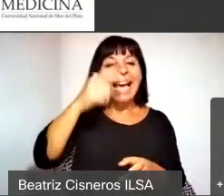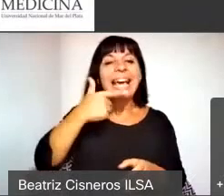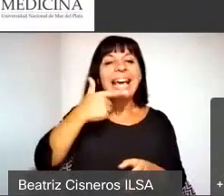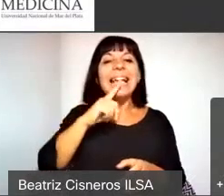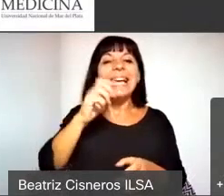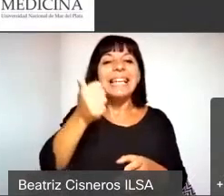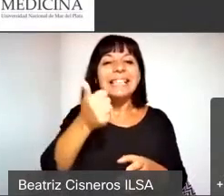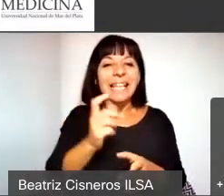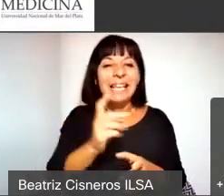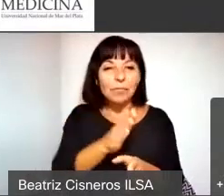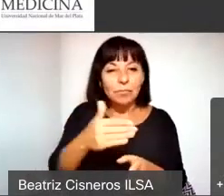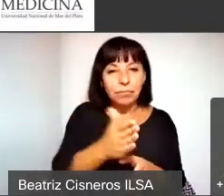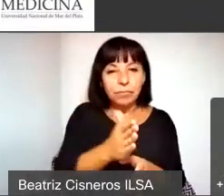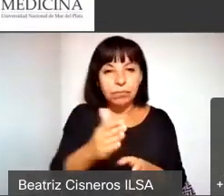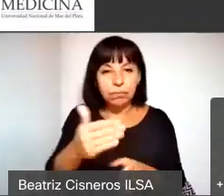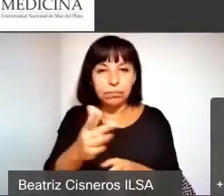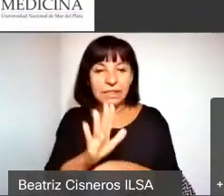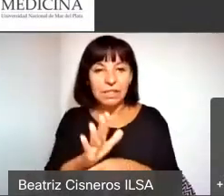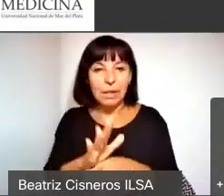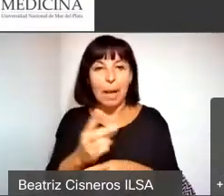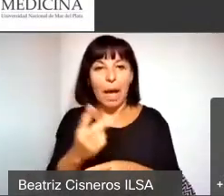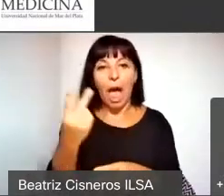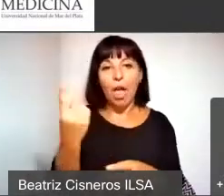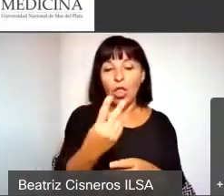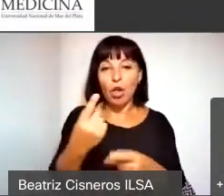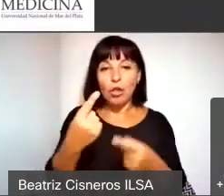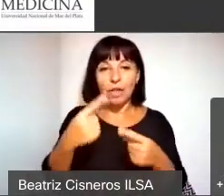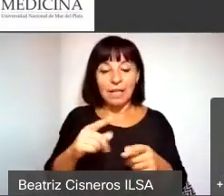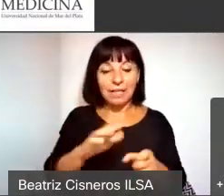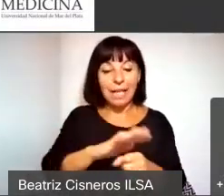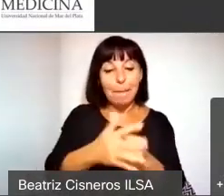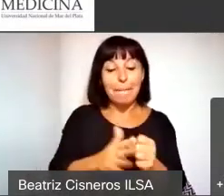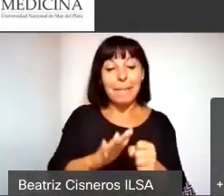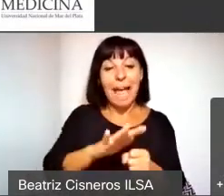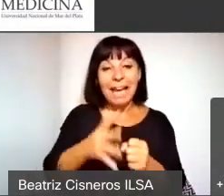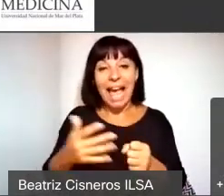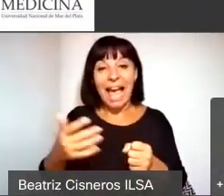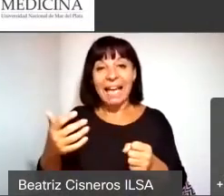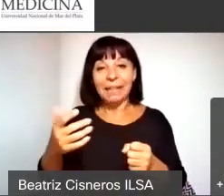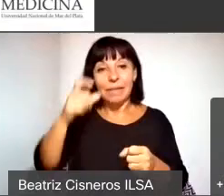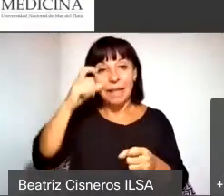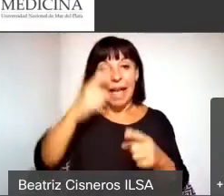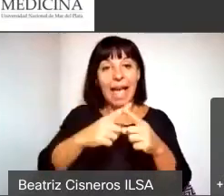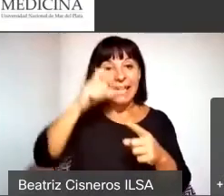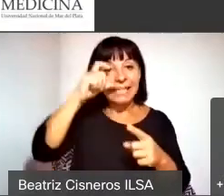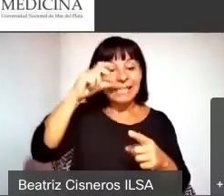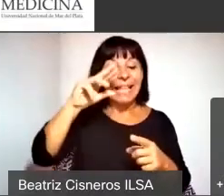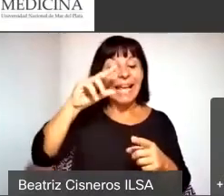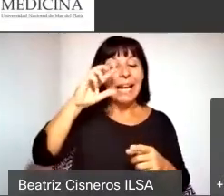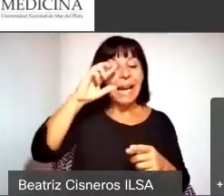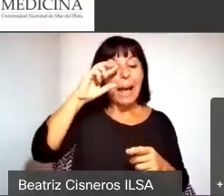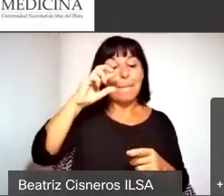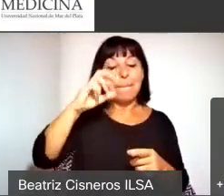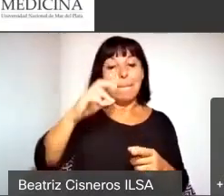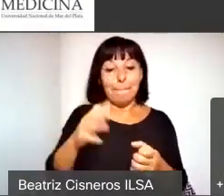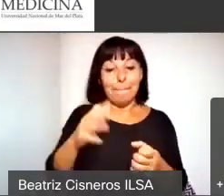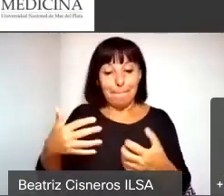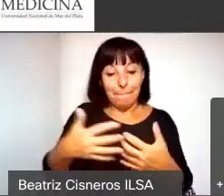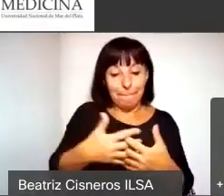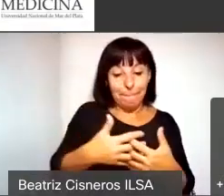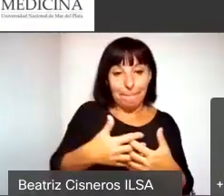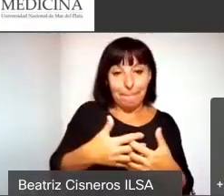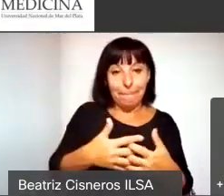dos diferencias entre estas membranas. La externa es más permeable y presenta menor superficie. La interna es